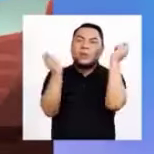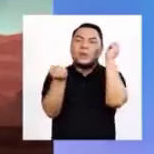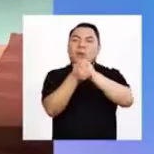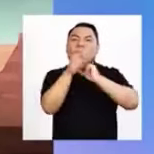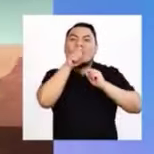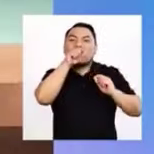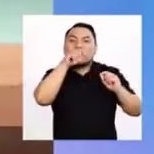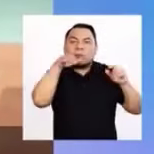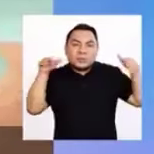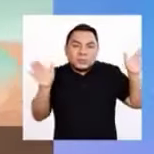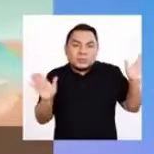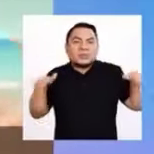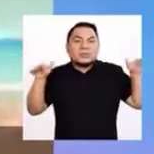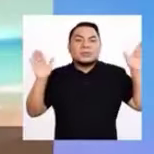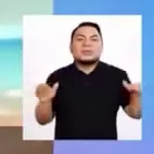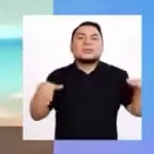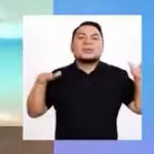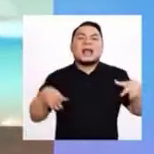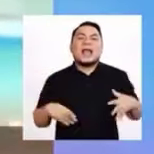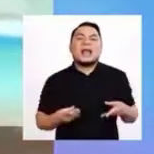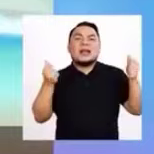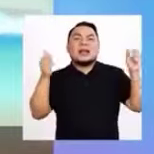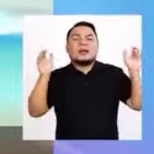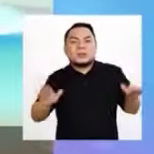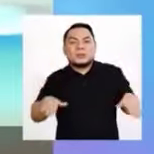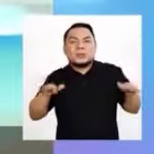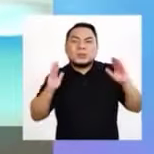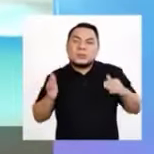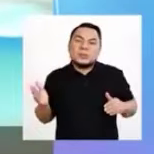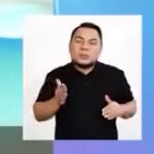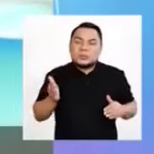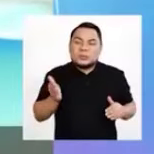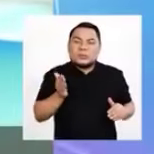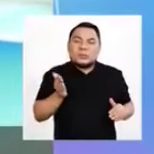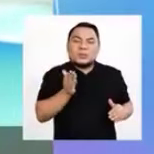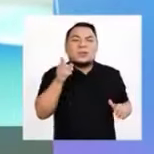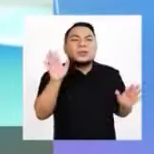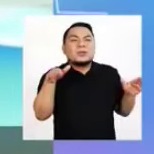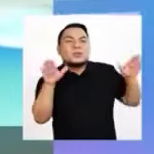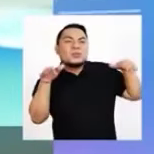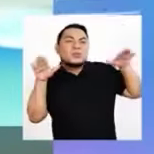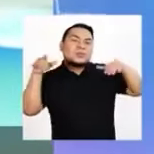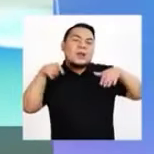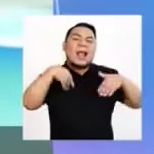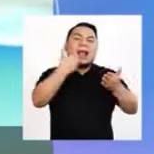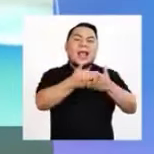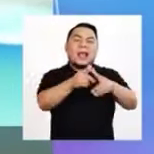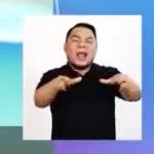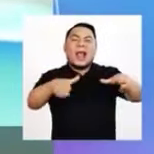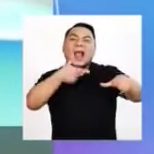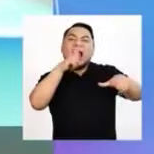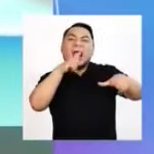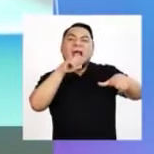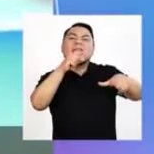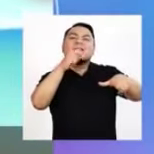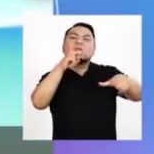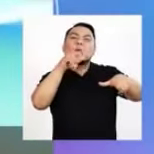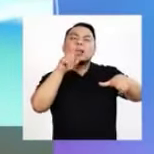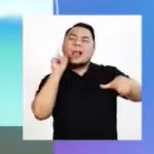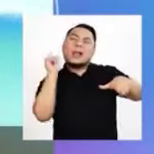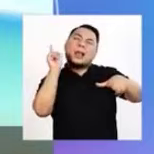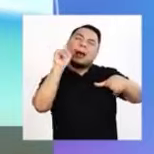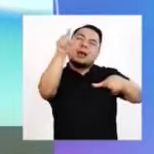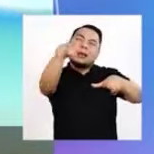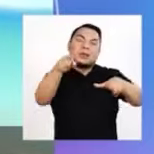Convertido en colibrí, aleteó sus alas rápidamente y se dirigió a la cordillera. Voló sobre la laguna